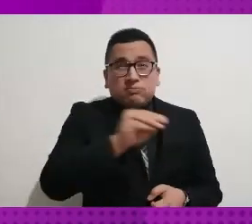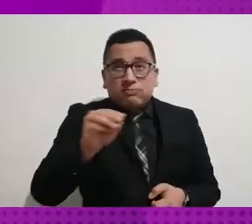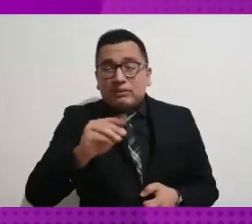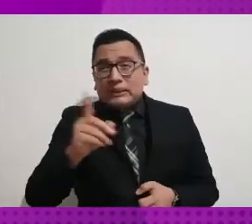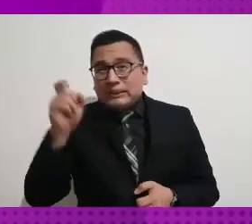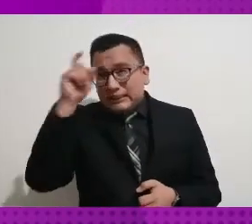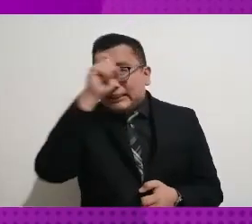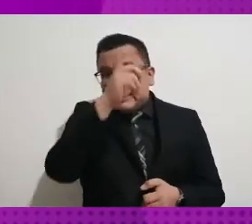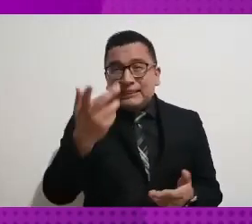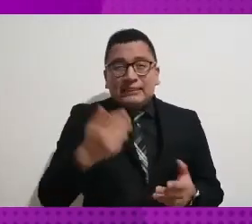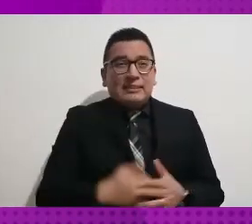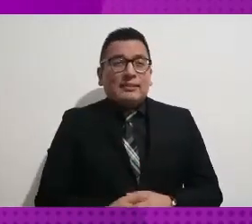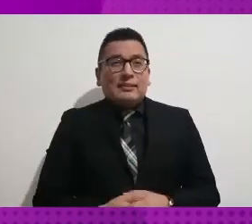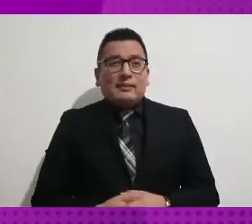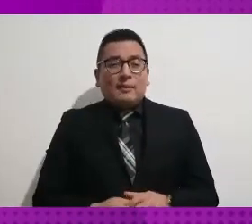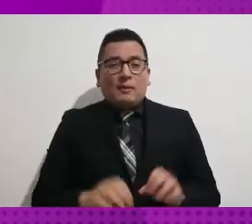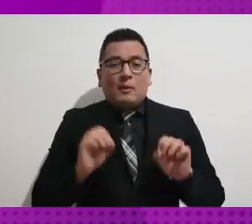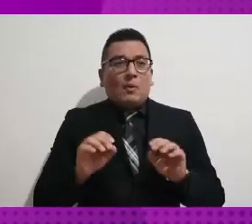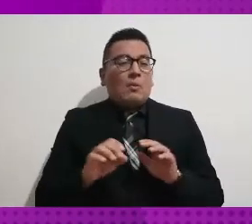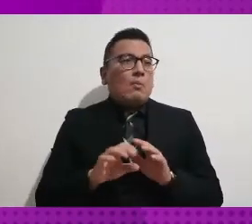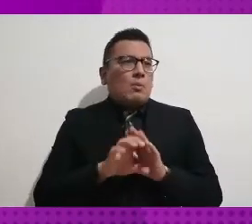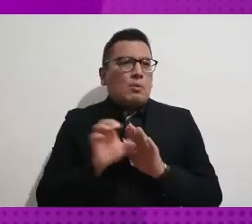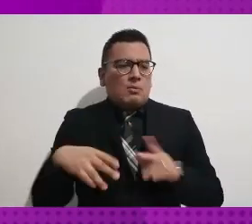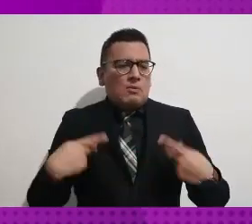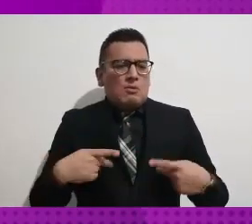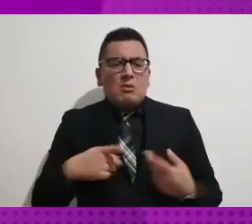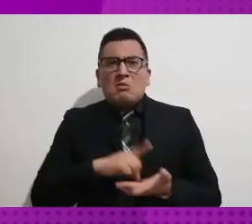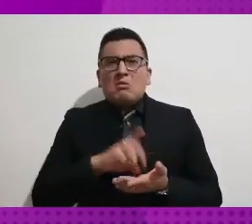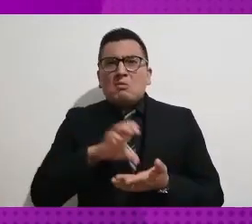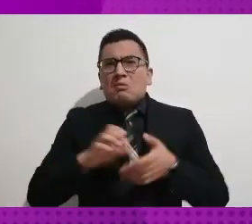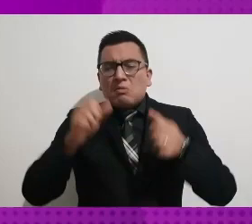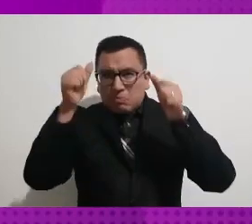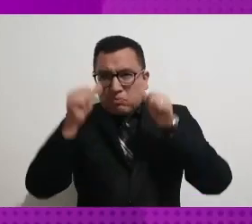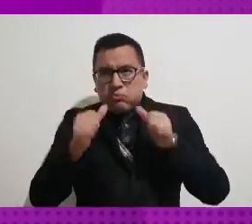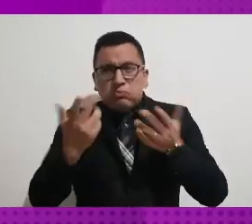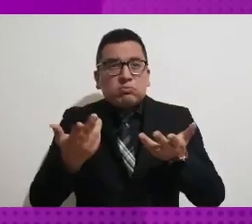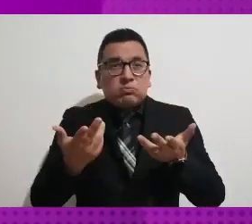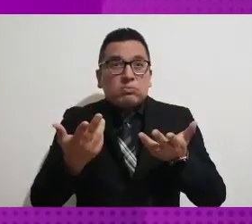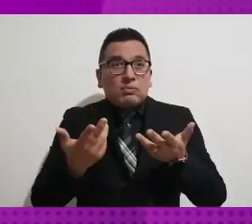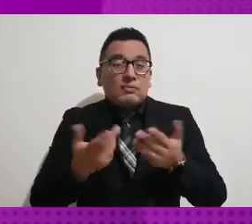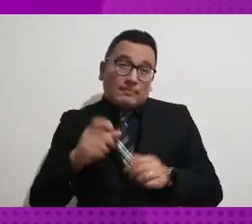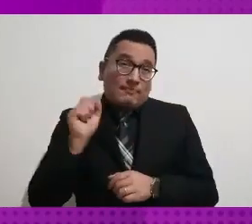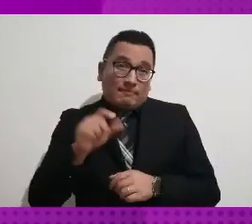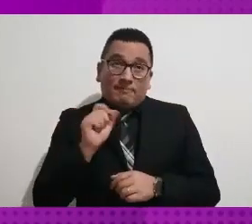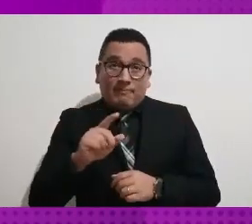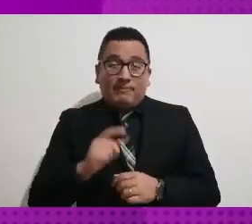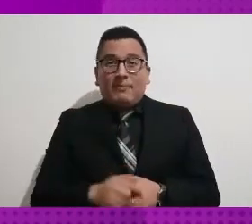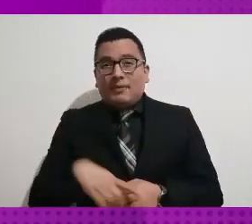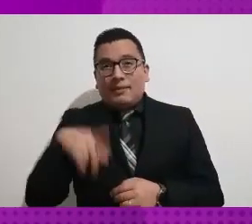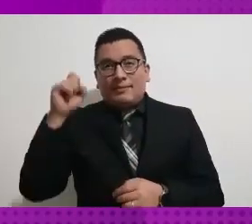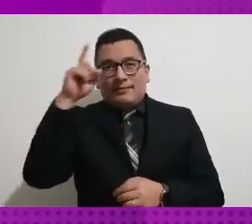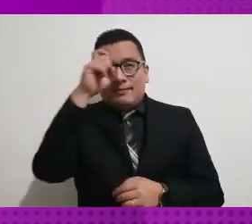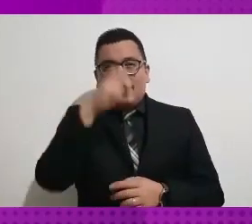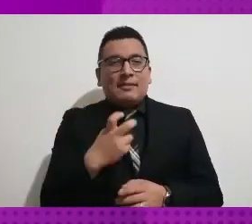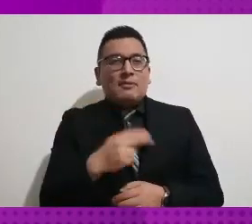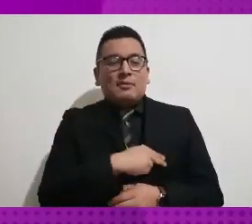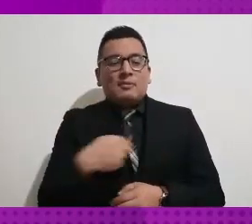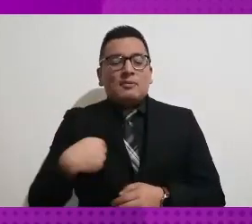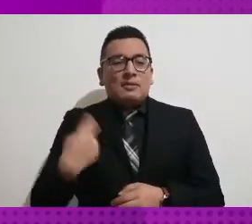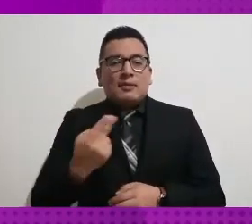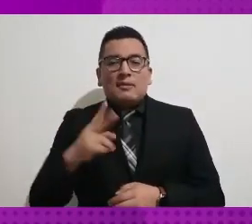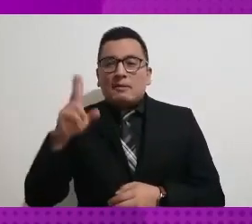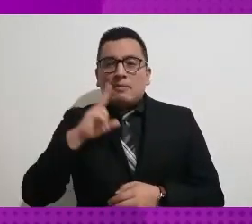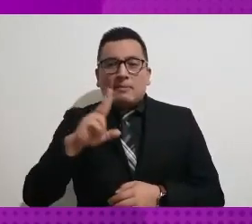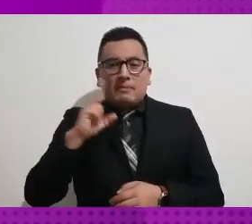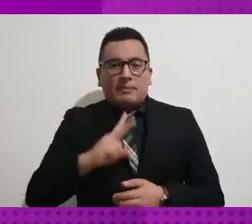fácilmente, o qué pasa también con la visual, ¿sí? Entonces, es ver programas que